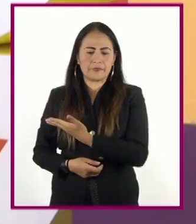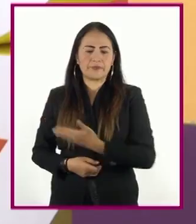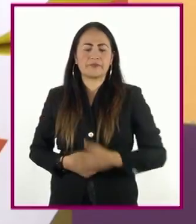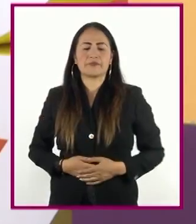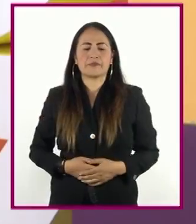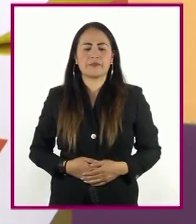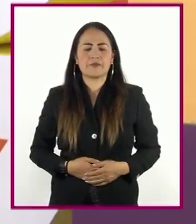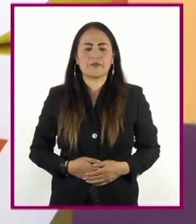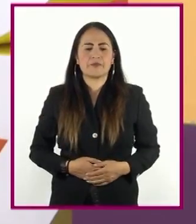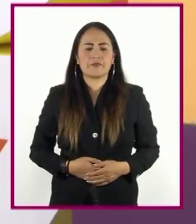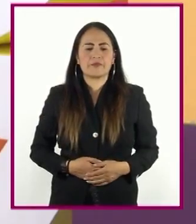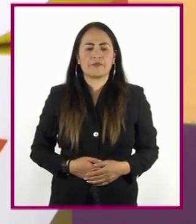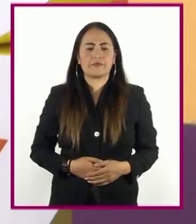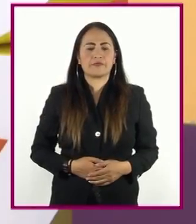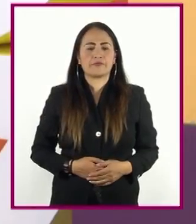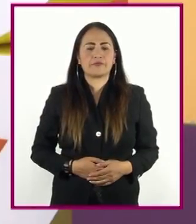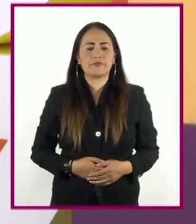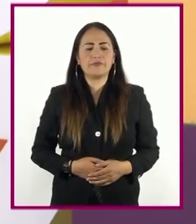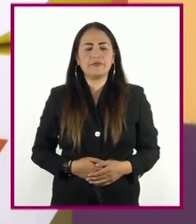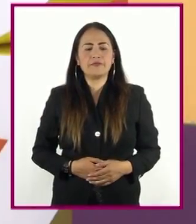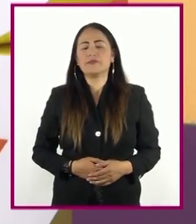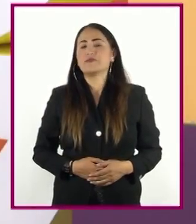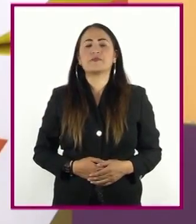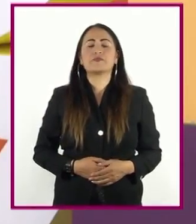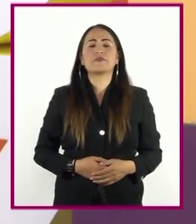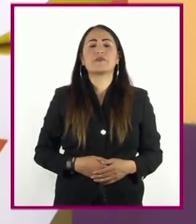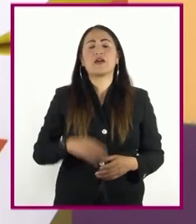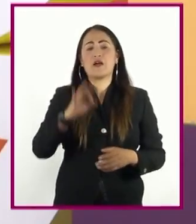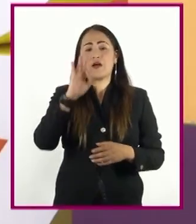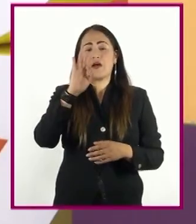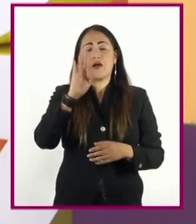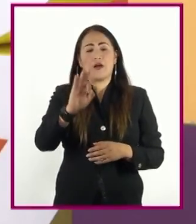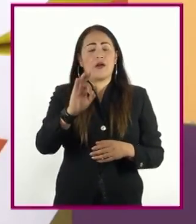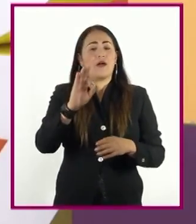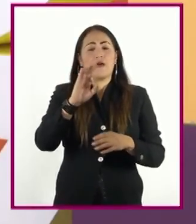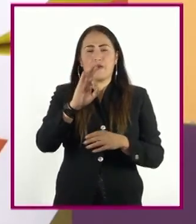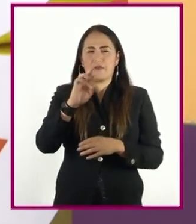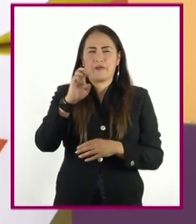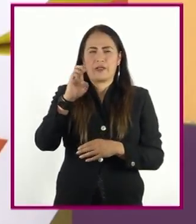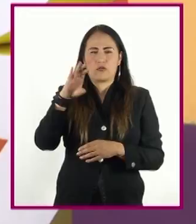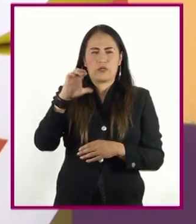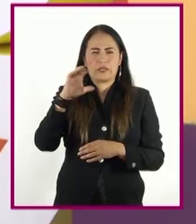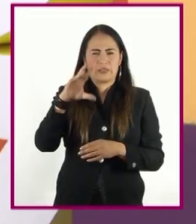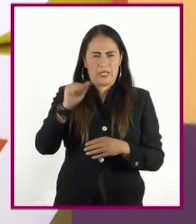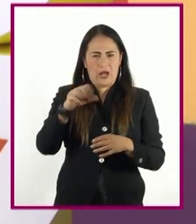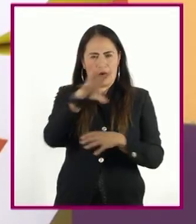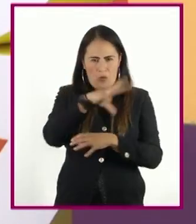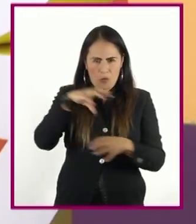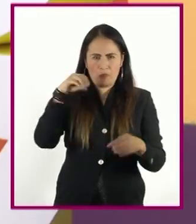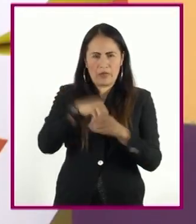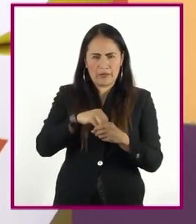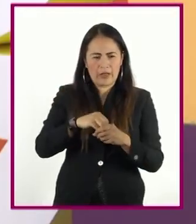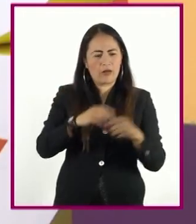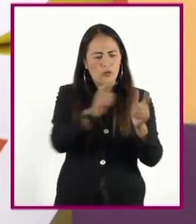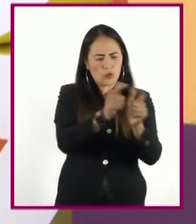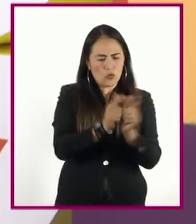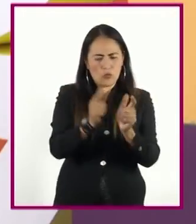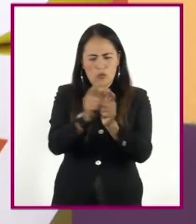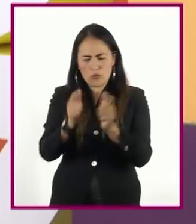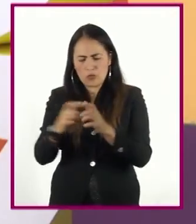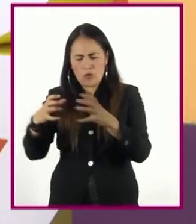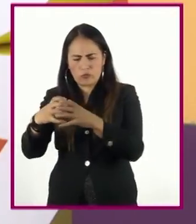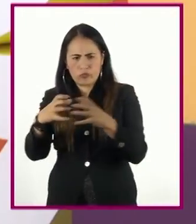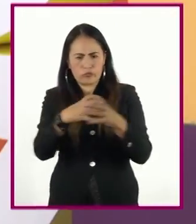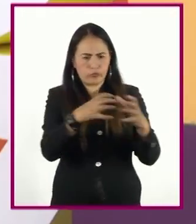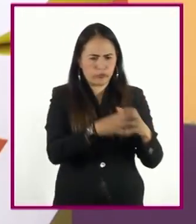frecuencia relativa. Por lo tanto, la frecuencia absoluta para cada categoría está dada por categoría